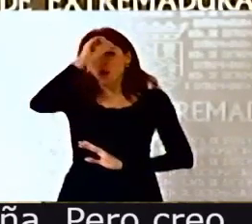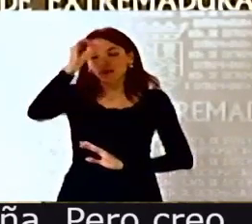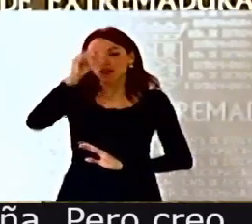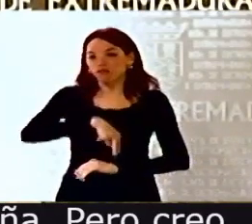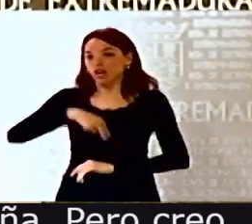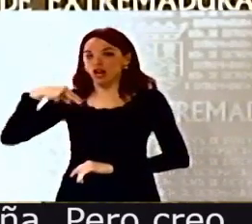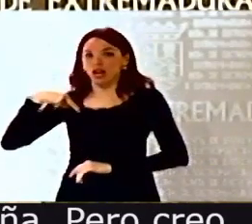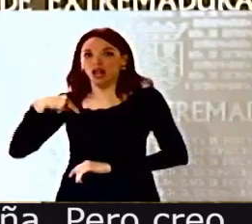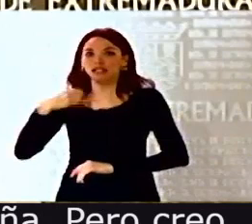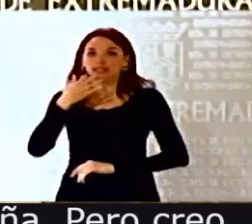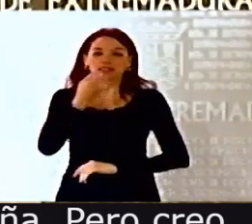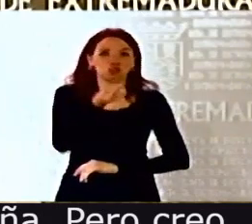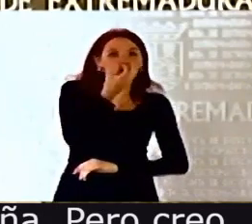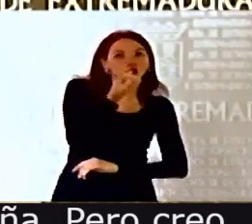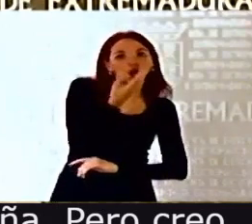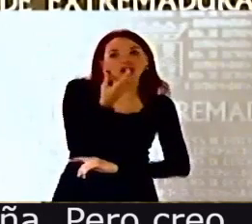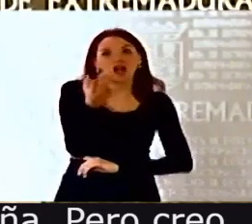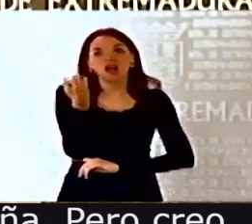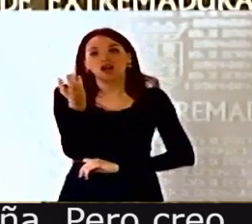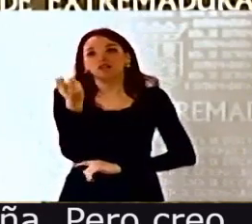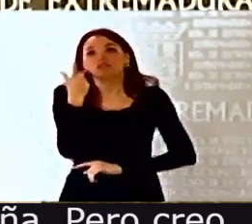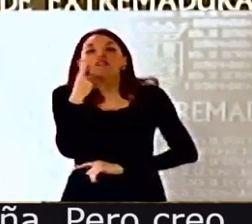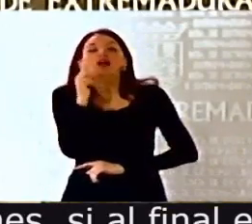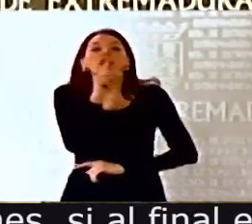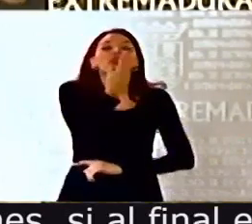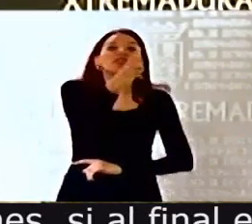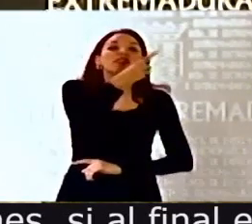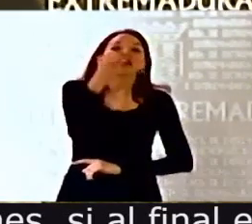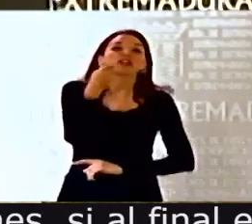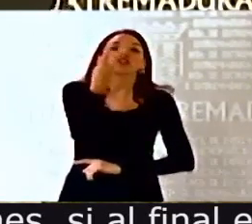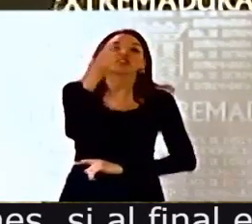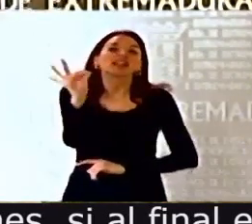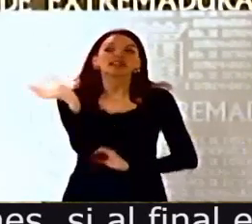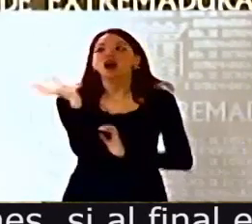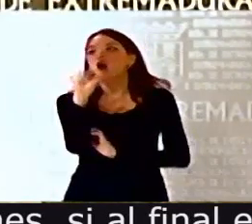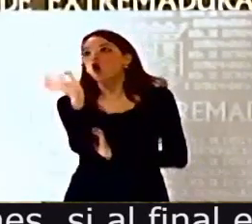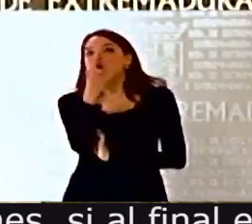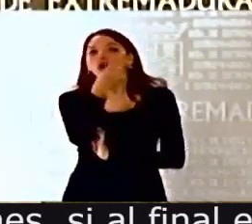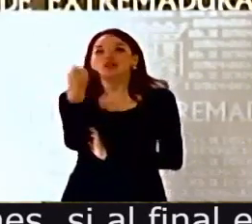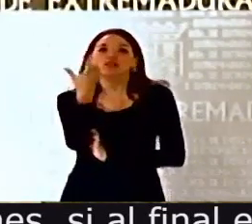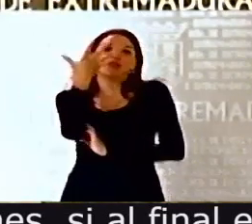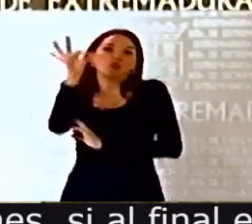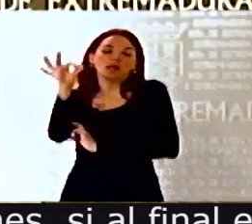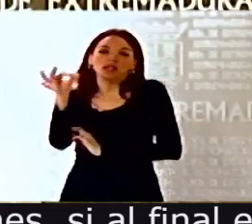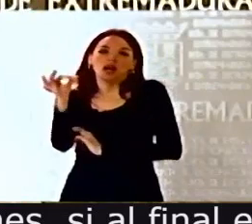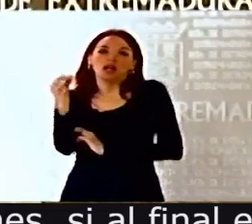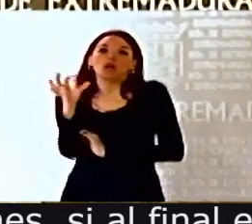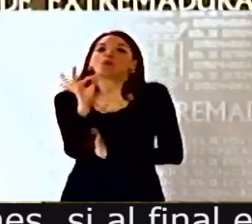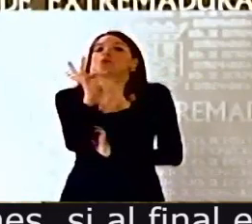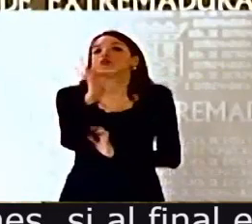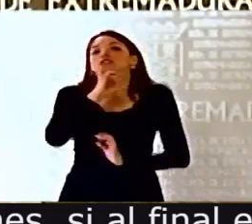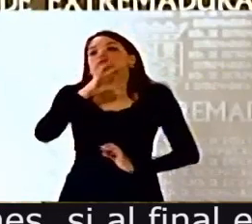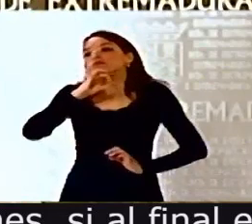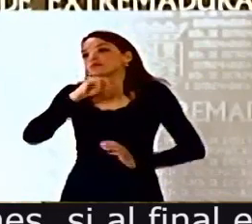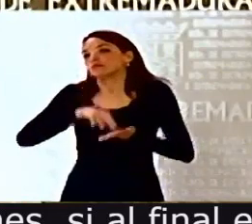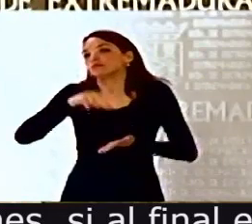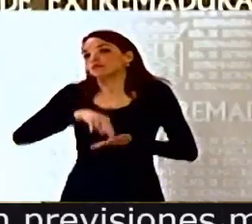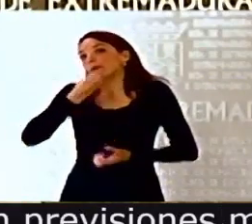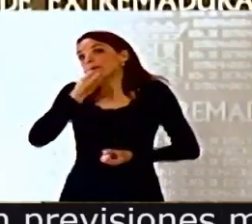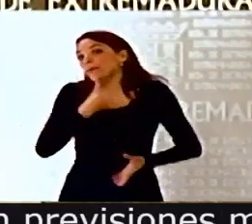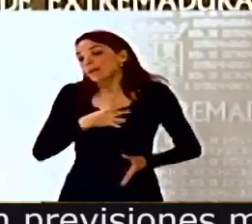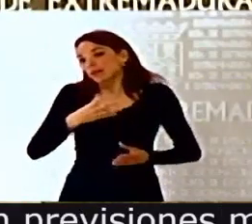final el PSOE va a estar en una horquilla de 130 o 150, pues son unas previsiones así muy positivas, que eso está muy bien, pues